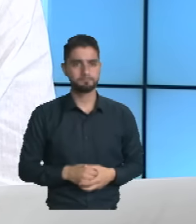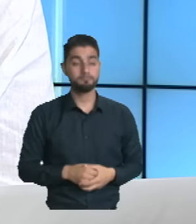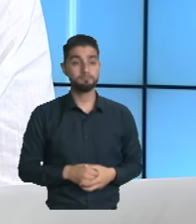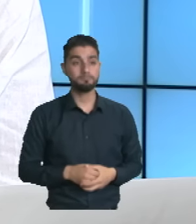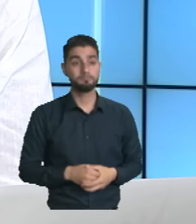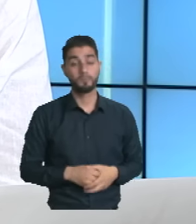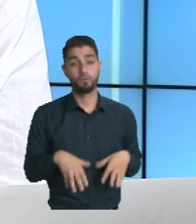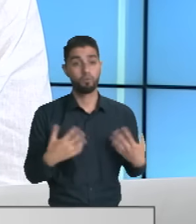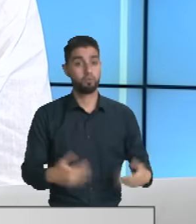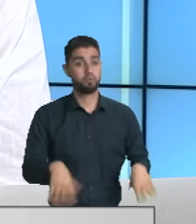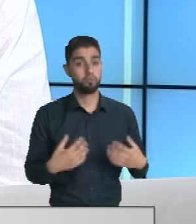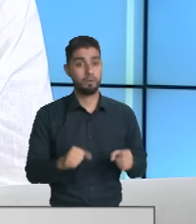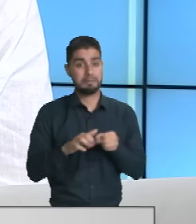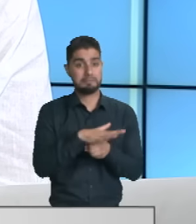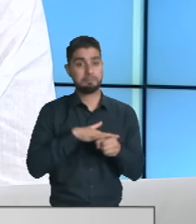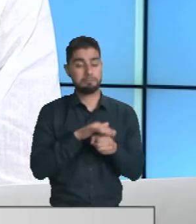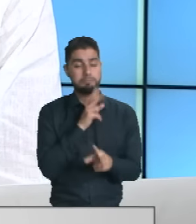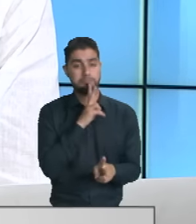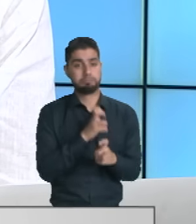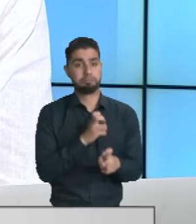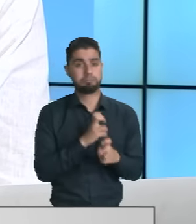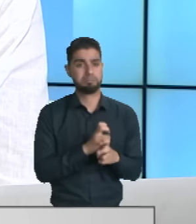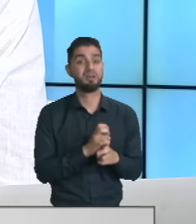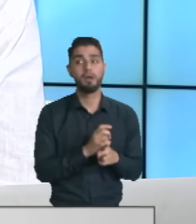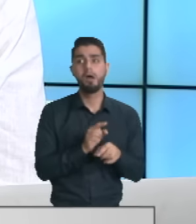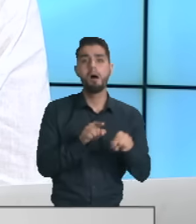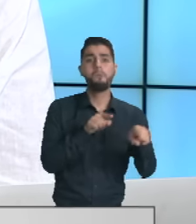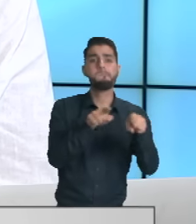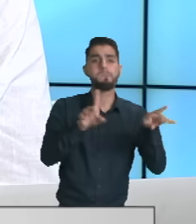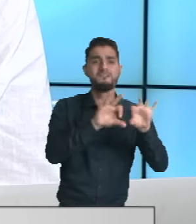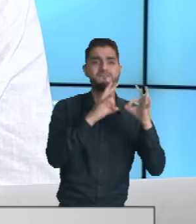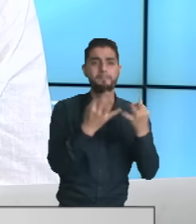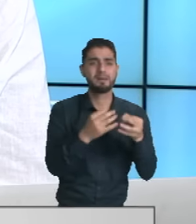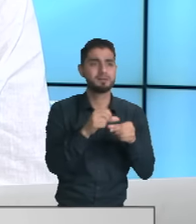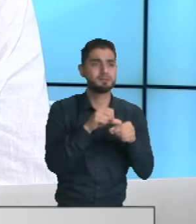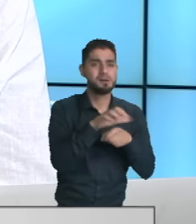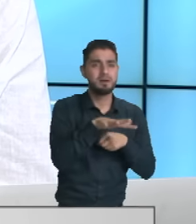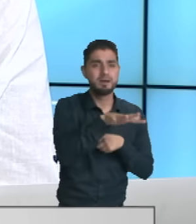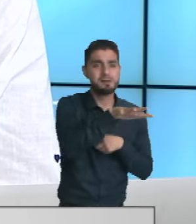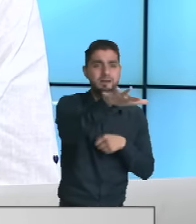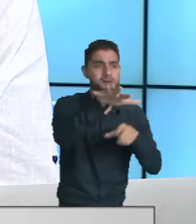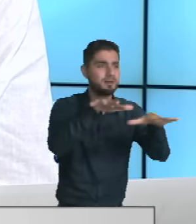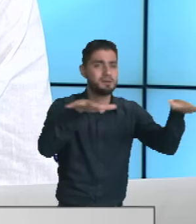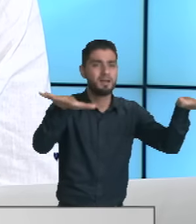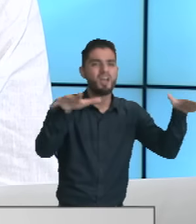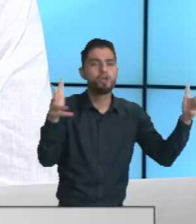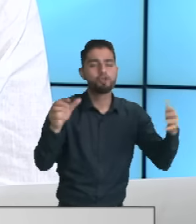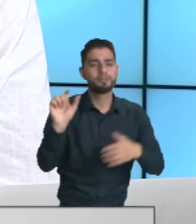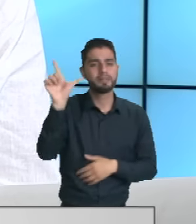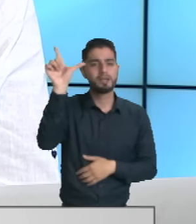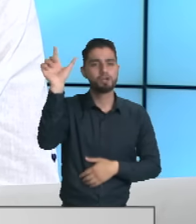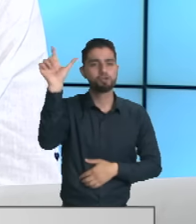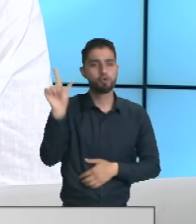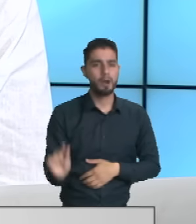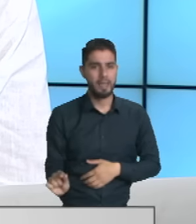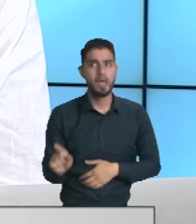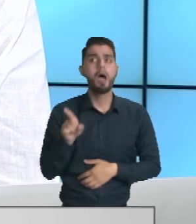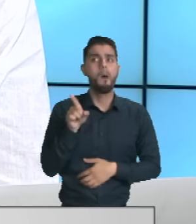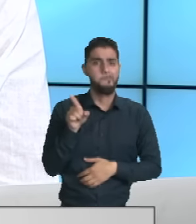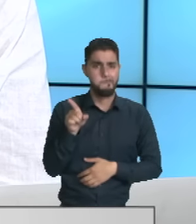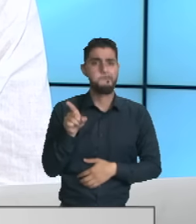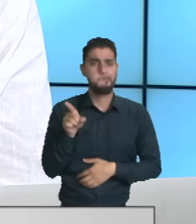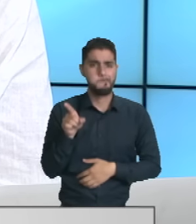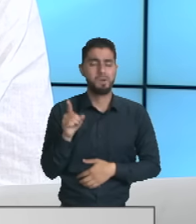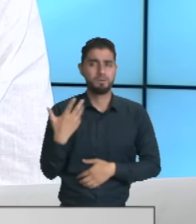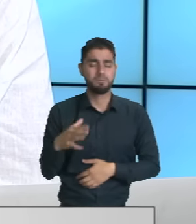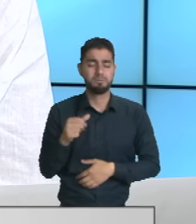Dramática la situación para las miles de familias campesinas que habitan en la región conocida como La Mojana en Sucre. Las constantes inundaciones